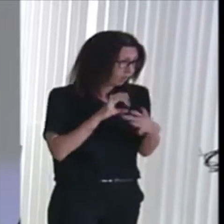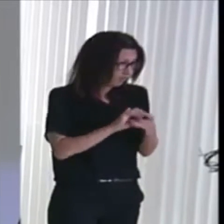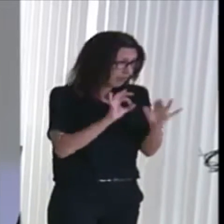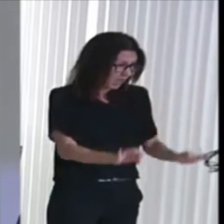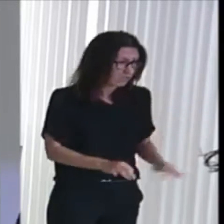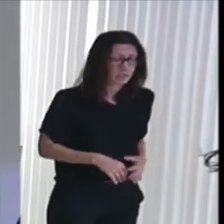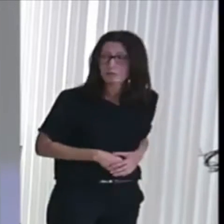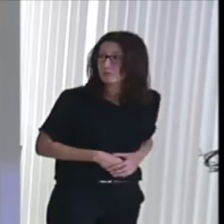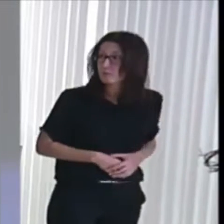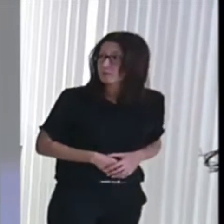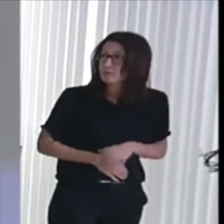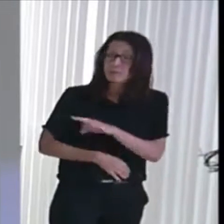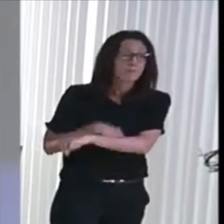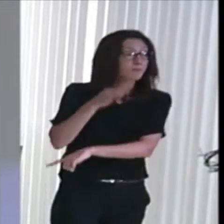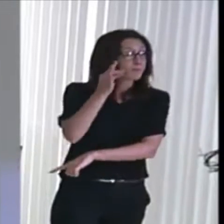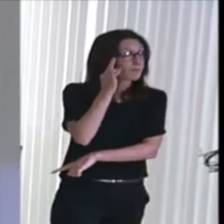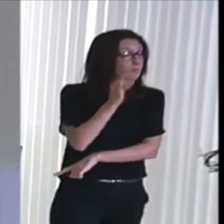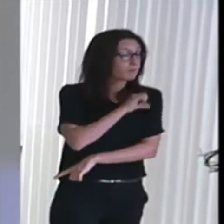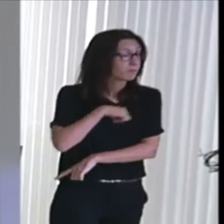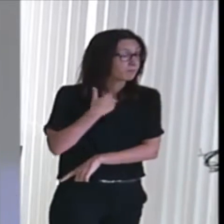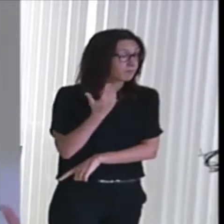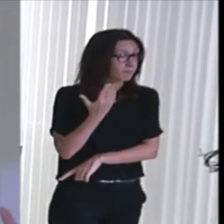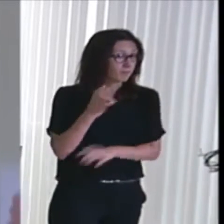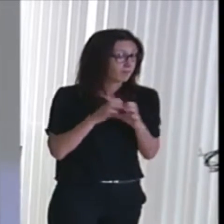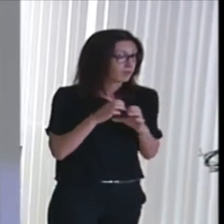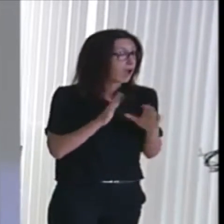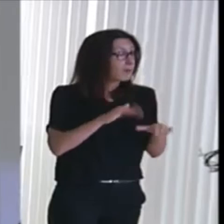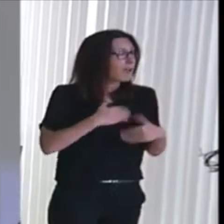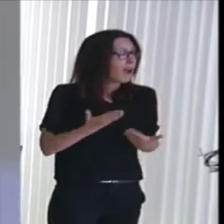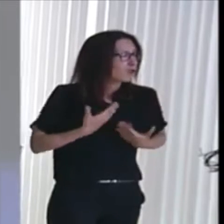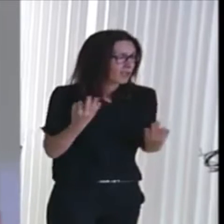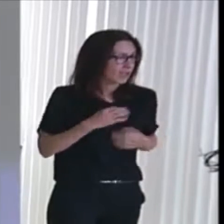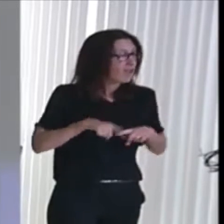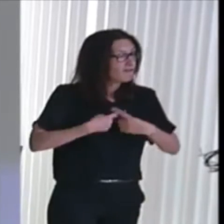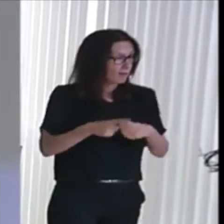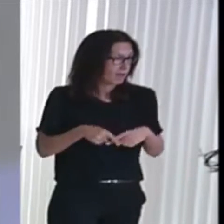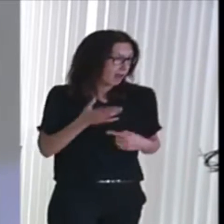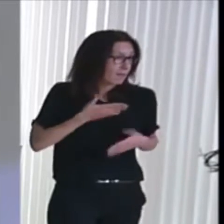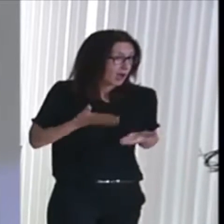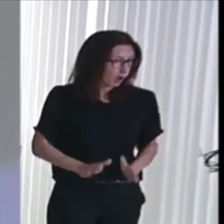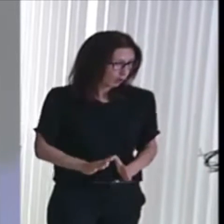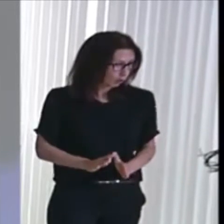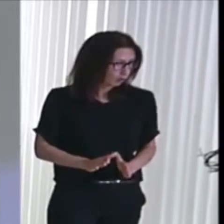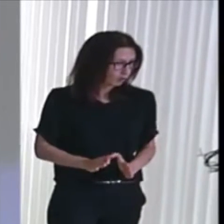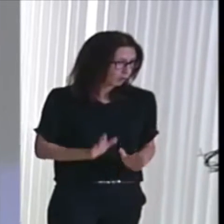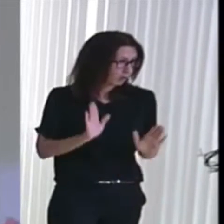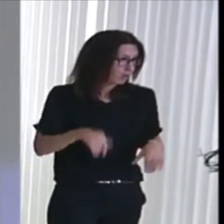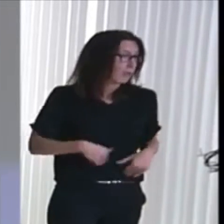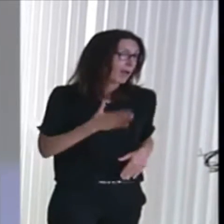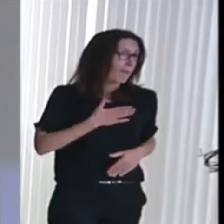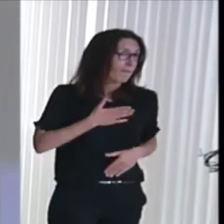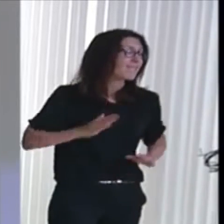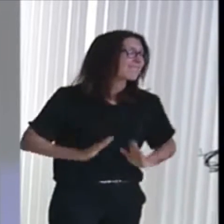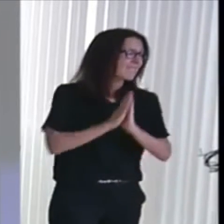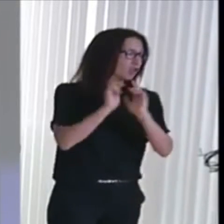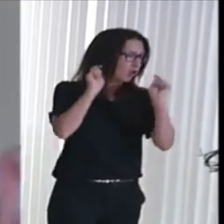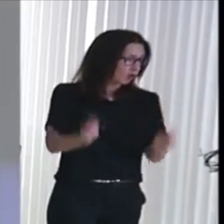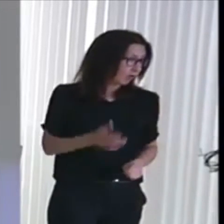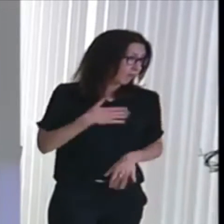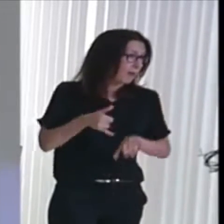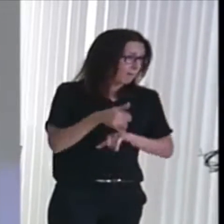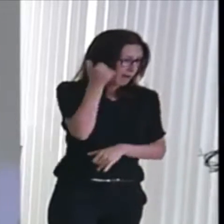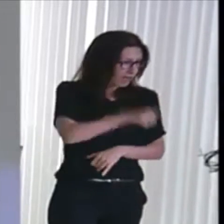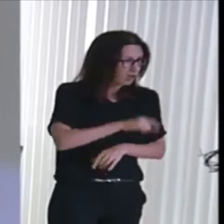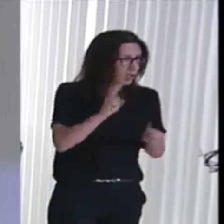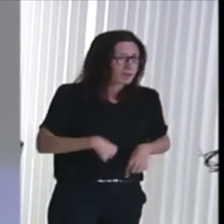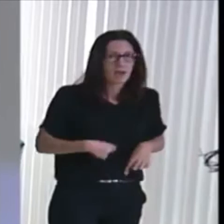trabajo. A mí personalmente lo que me ayuda es mi familia. Mis hijos y mi santo, como le llamo. Mis amigos,